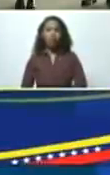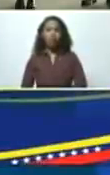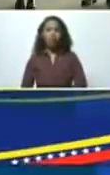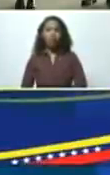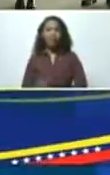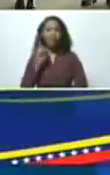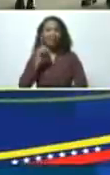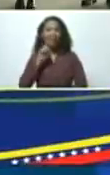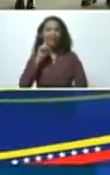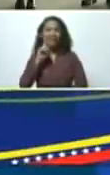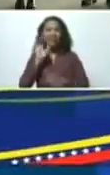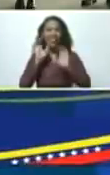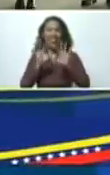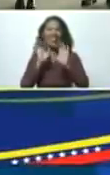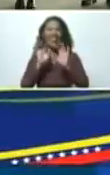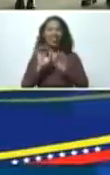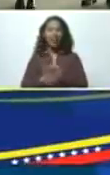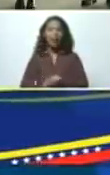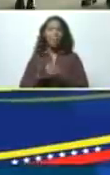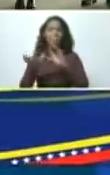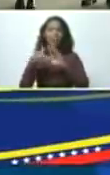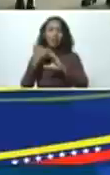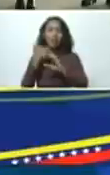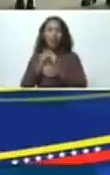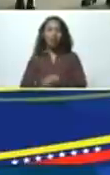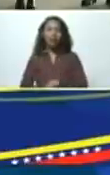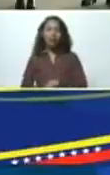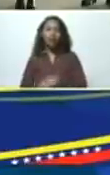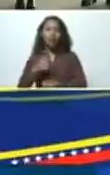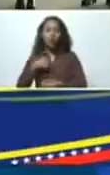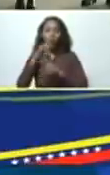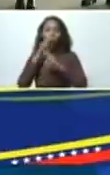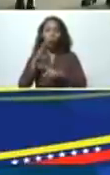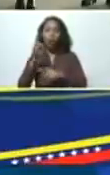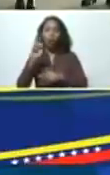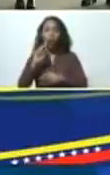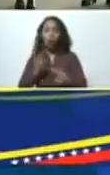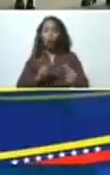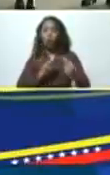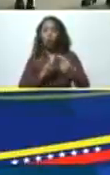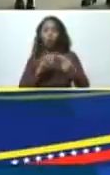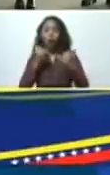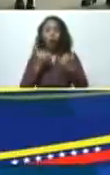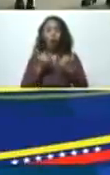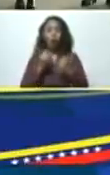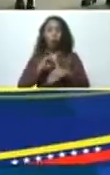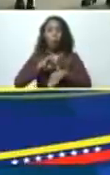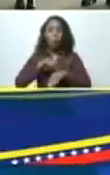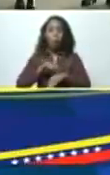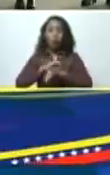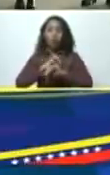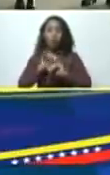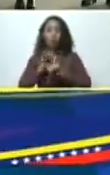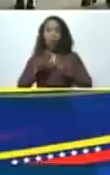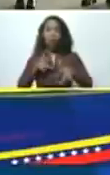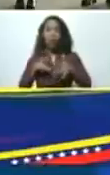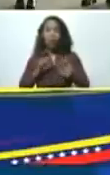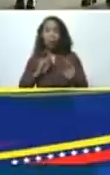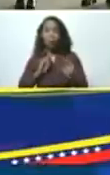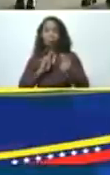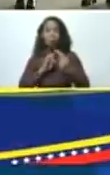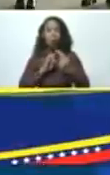Mentira, mentira, mentira. Me mandó un mensajito, yo le respondí, nos vamos a ver ahora. Al terminar el acto nos vamos a